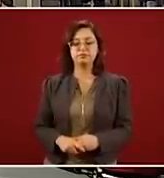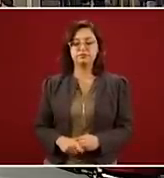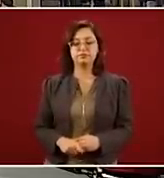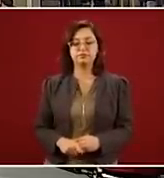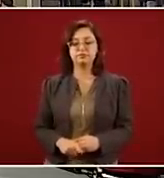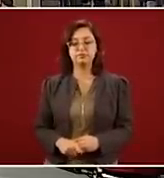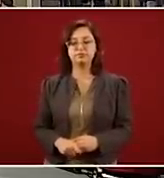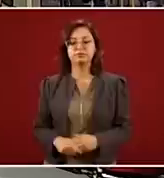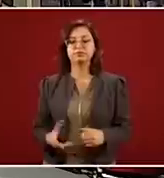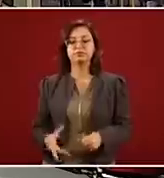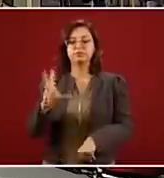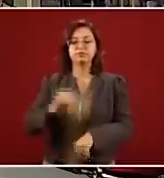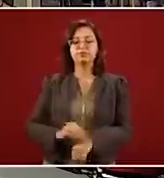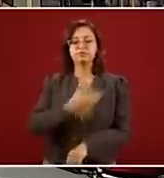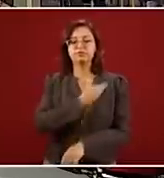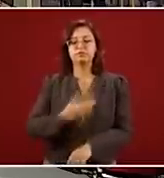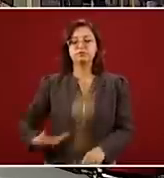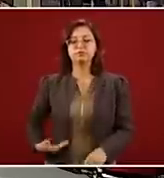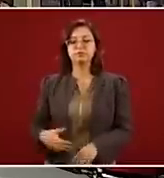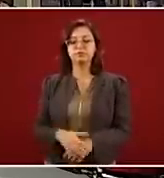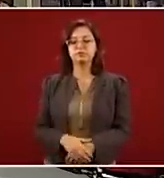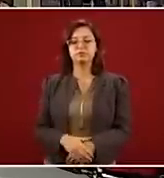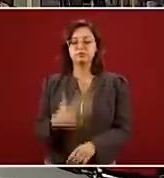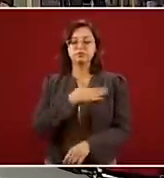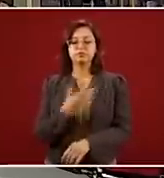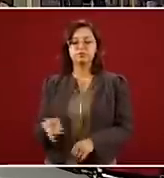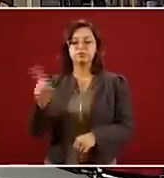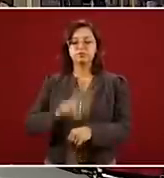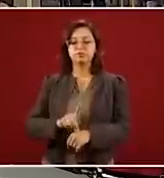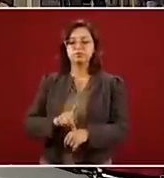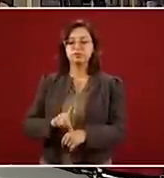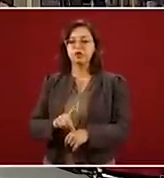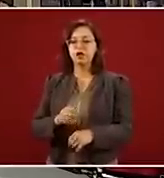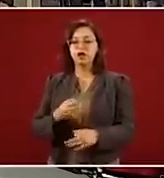Con permiso, señor presidente. Buenos días a todos